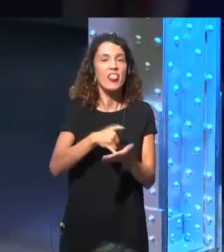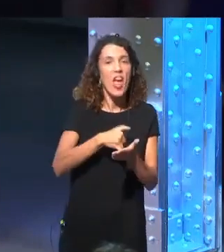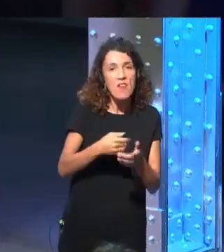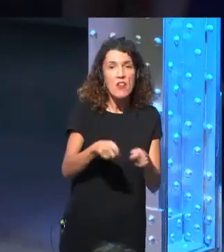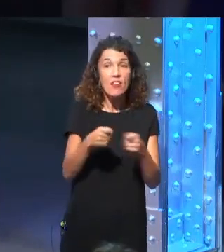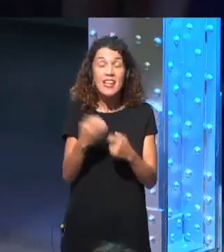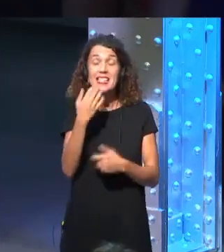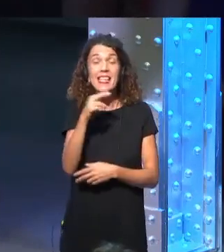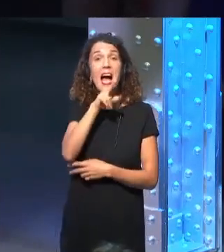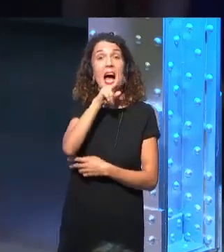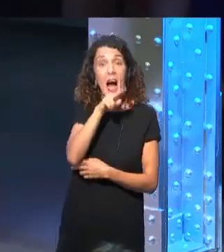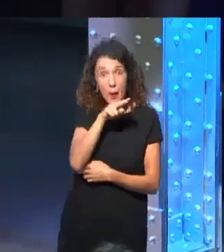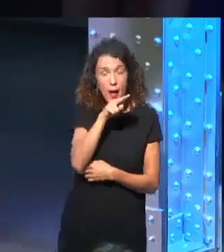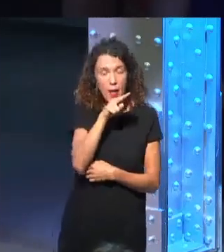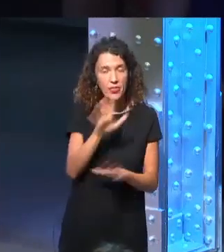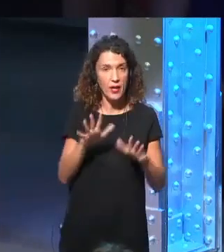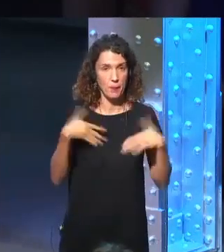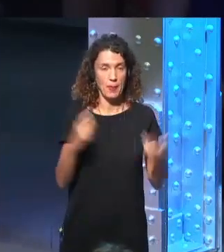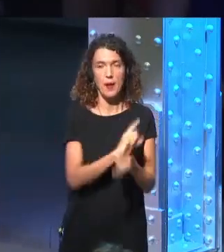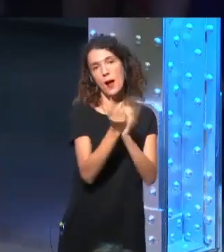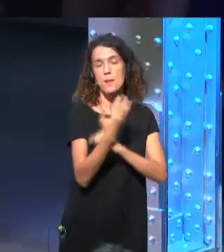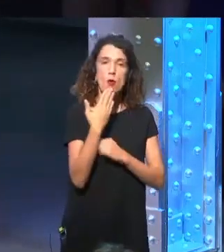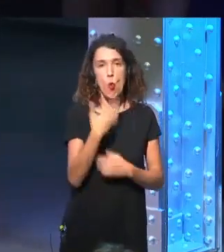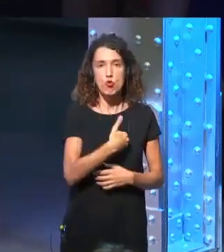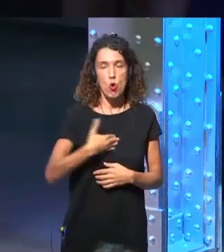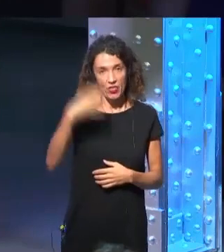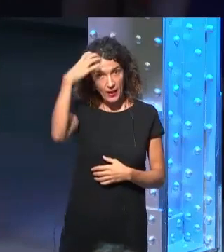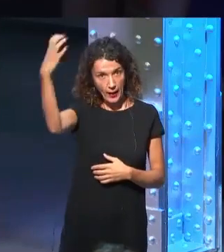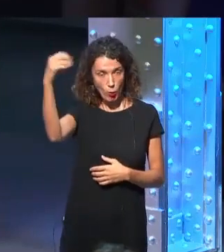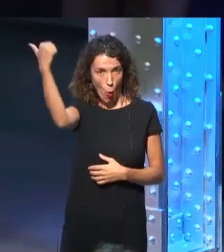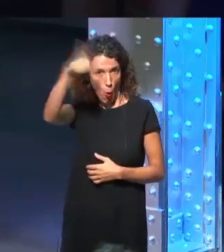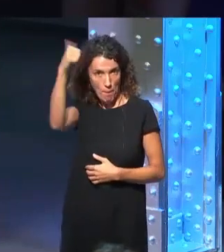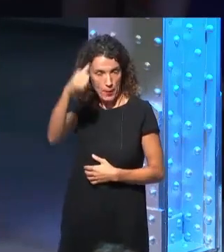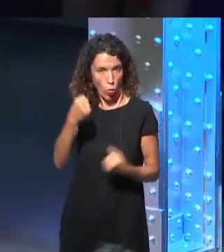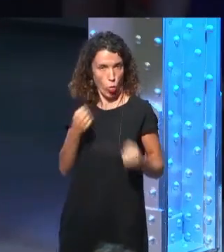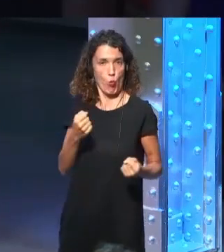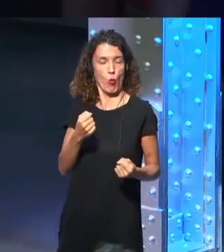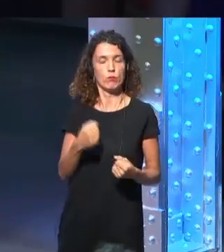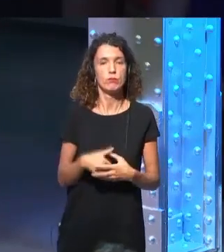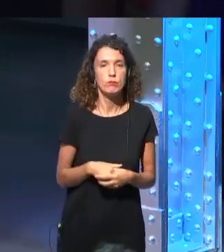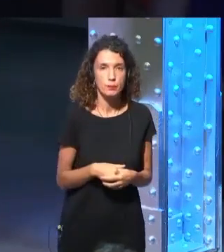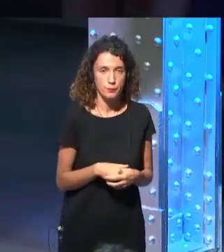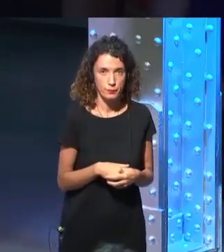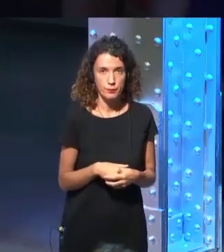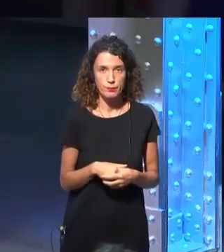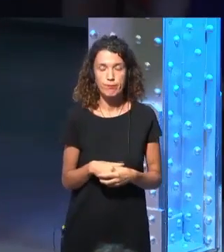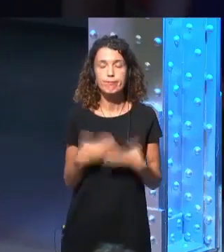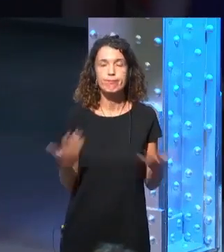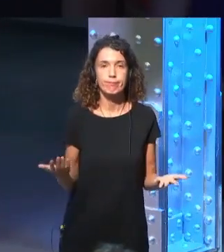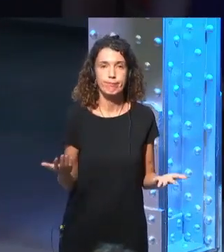si hablas, de repente te conviertes en un rey, un hombre, un tipo duro.